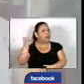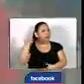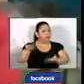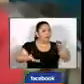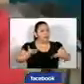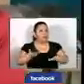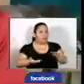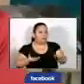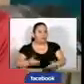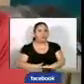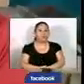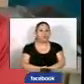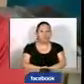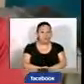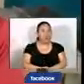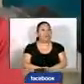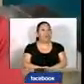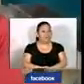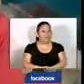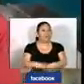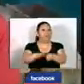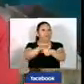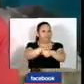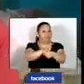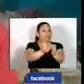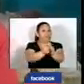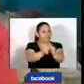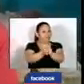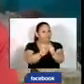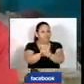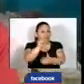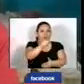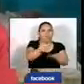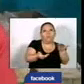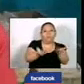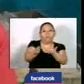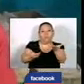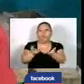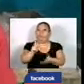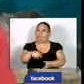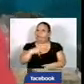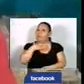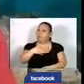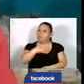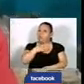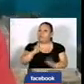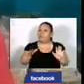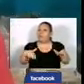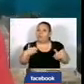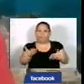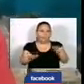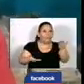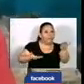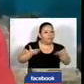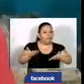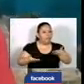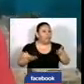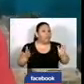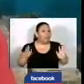ahorita. Sí, ha afectado la pandemia, ha afectado bastante los negocios. Está bastante difícil la venta, pero